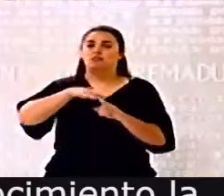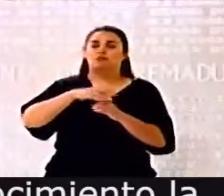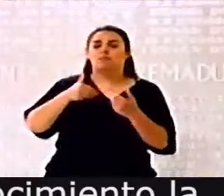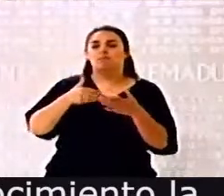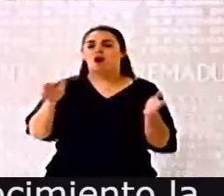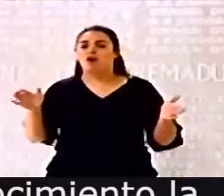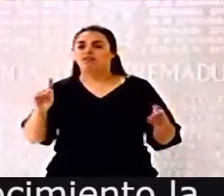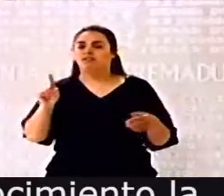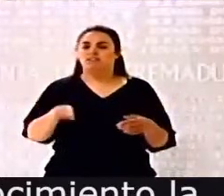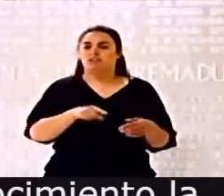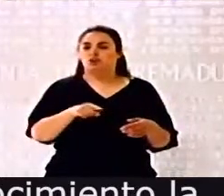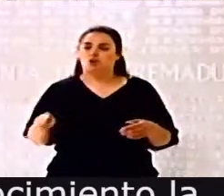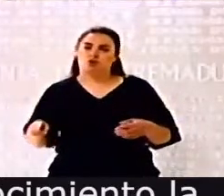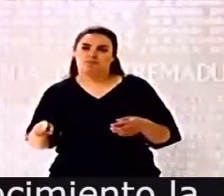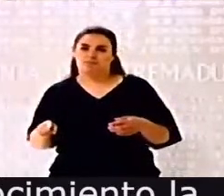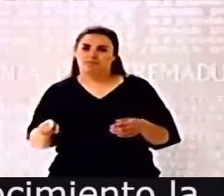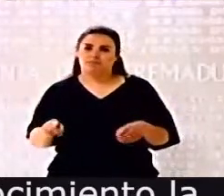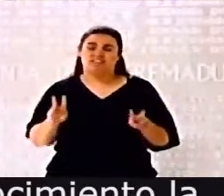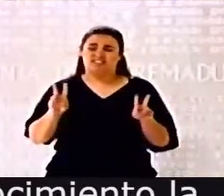apertura de